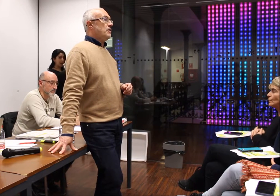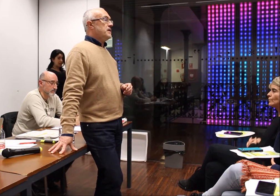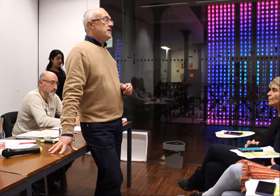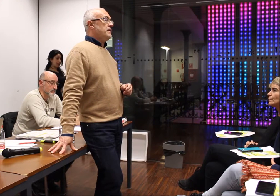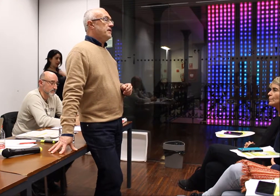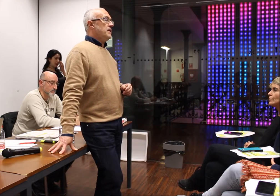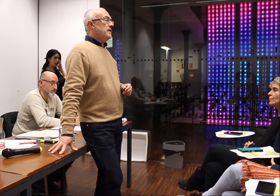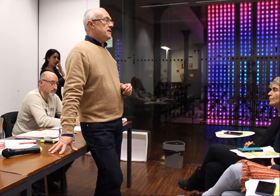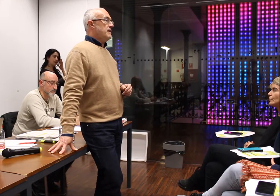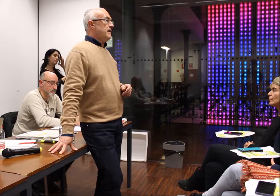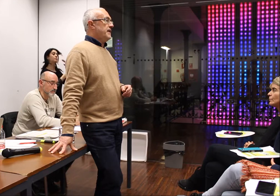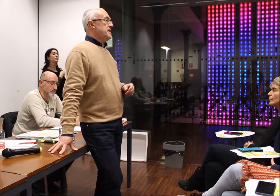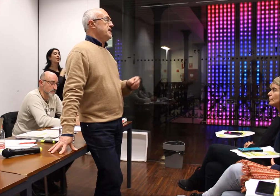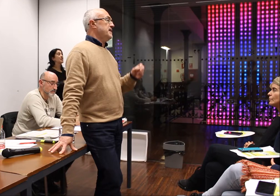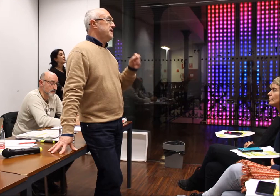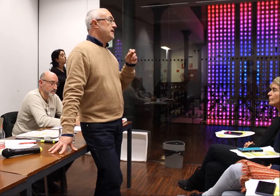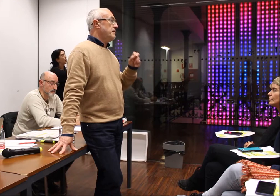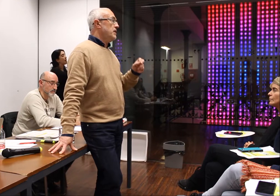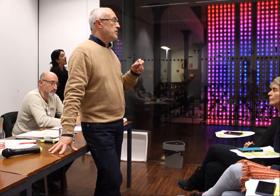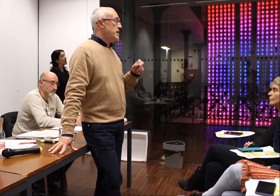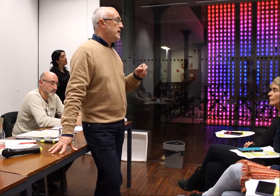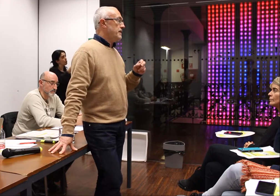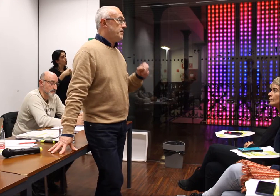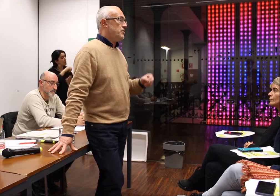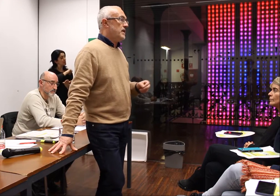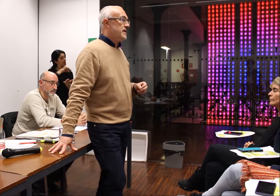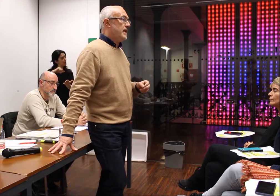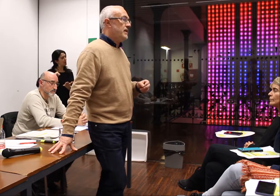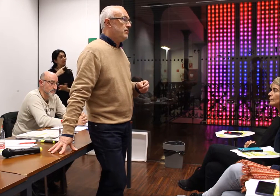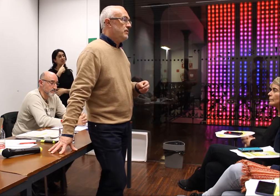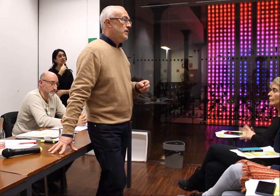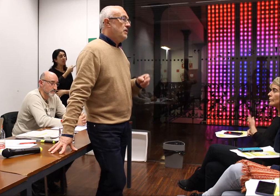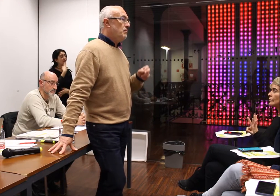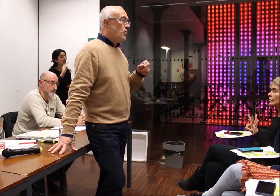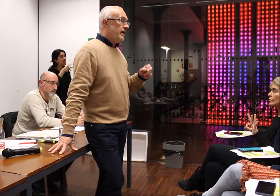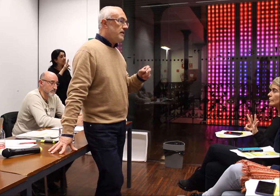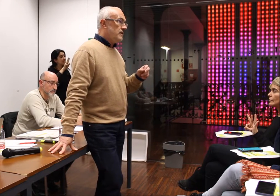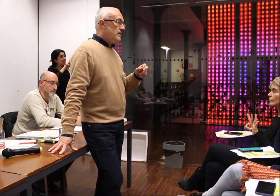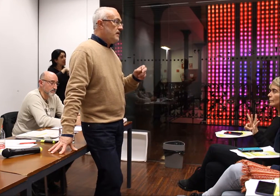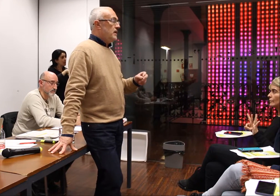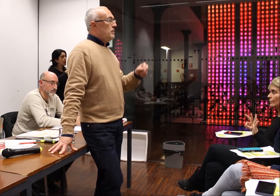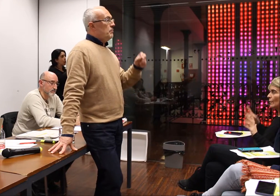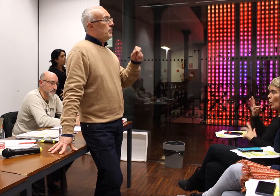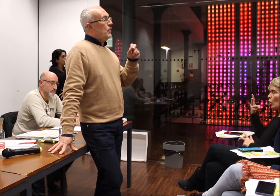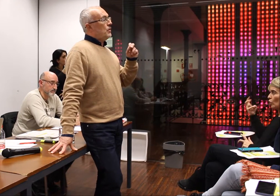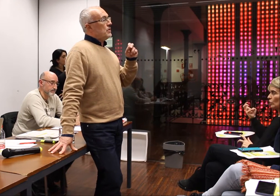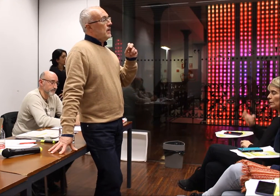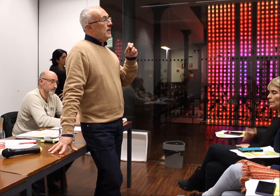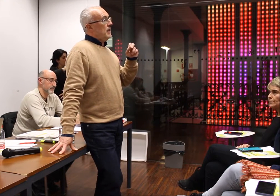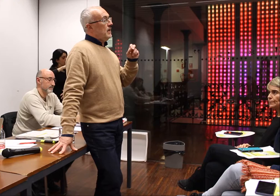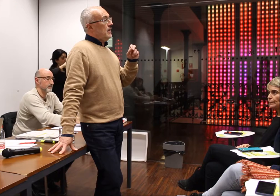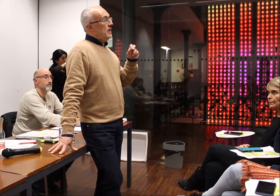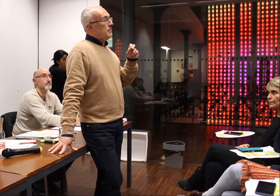hay informes independientes que hablan de que 7.200 personas al año mueren